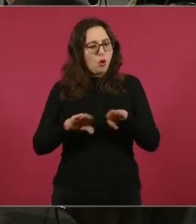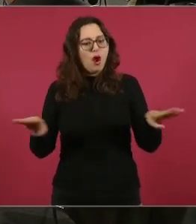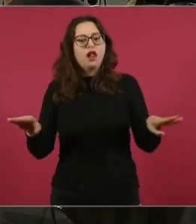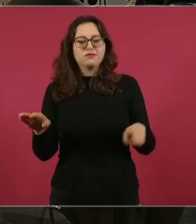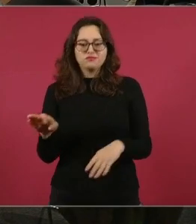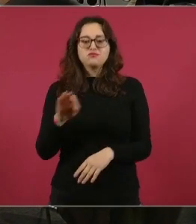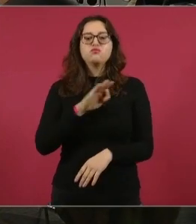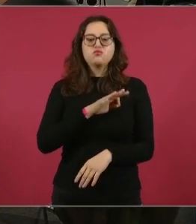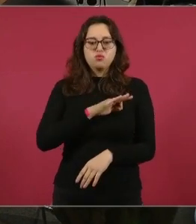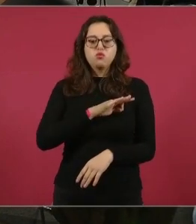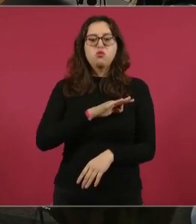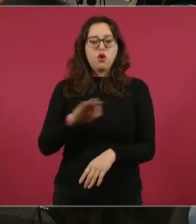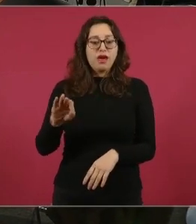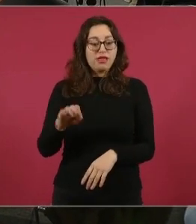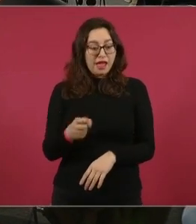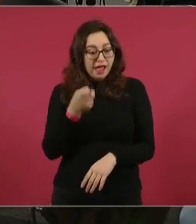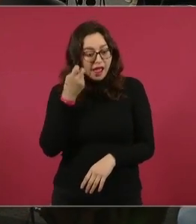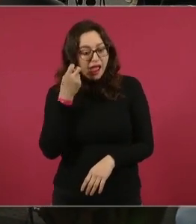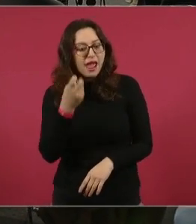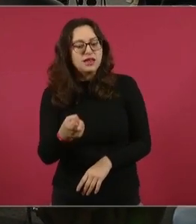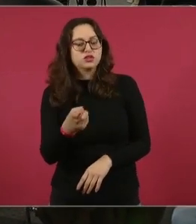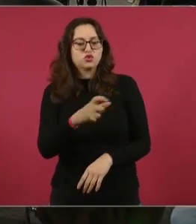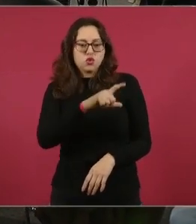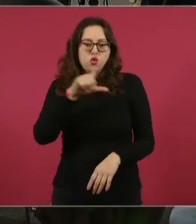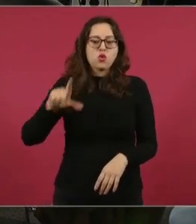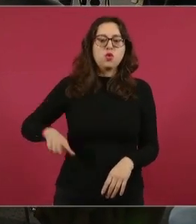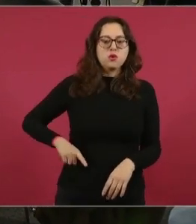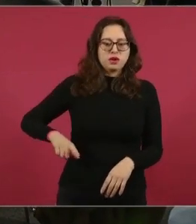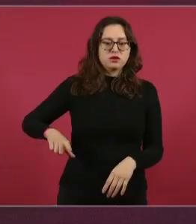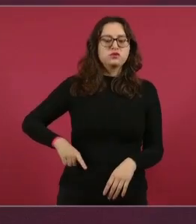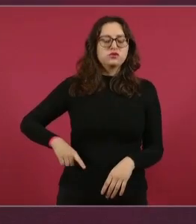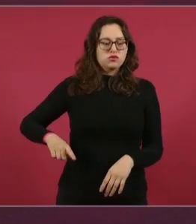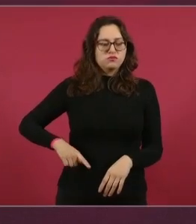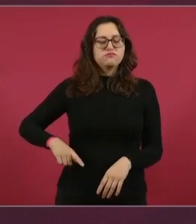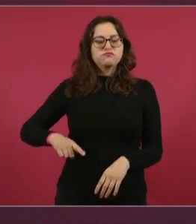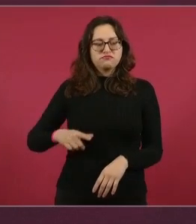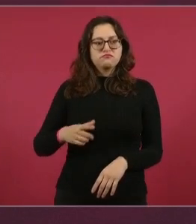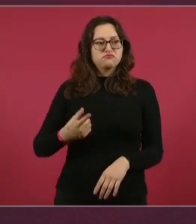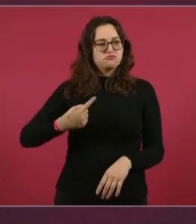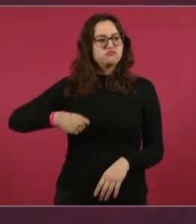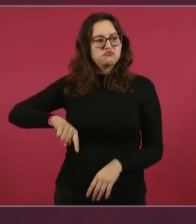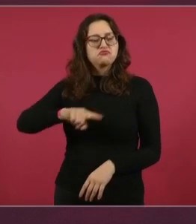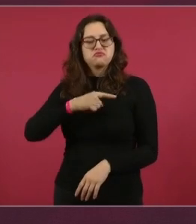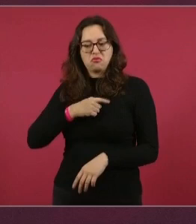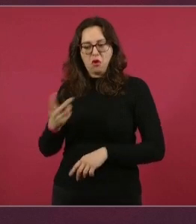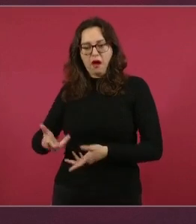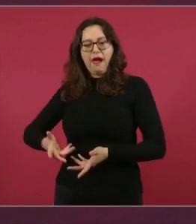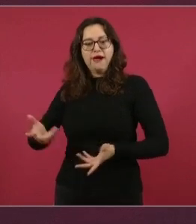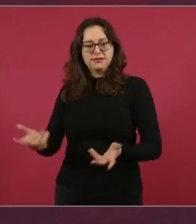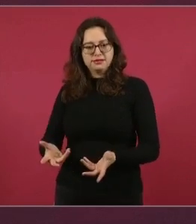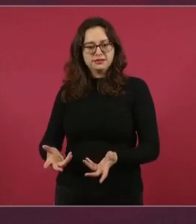Eso es lo que ha significado nuestro gobierno.